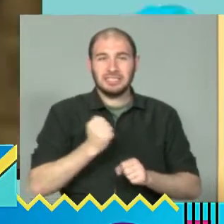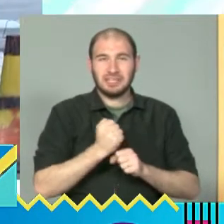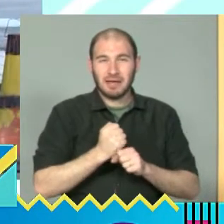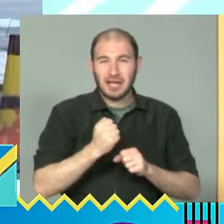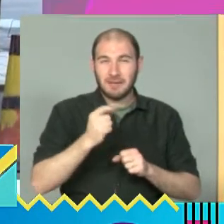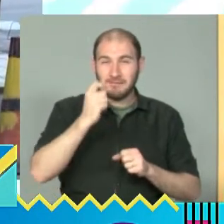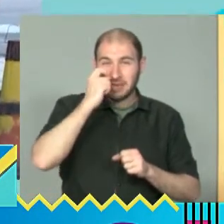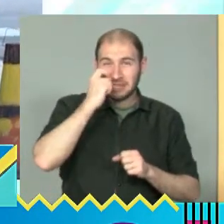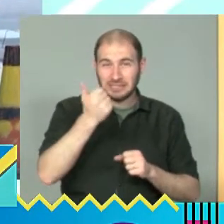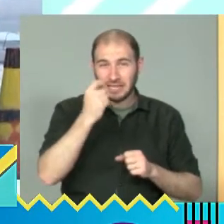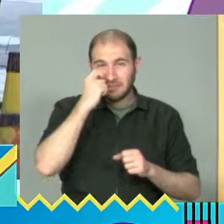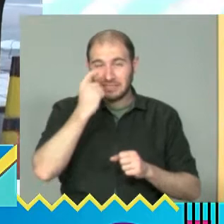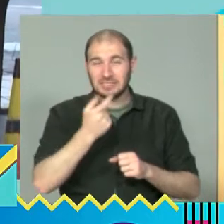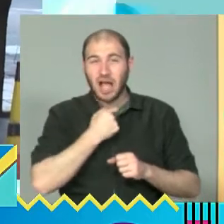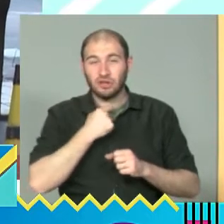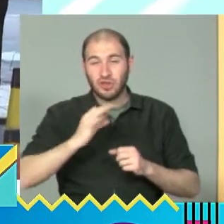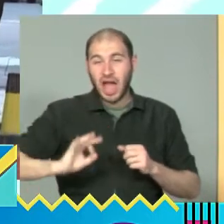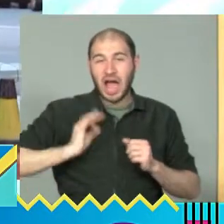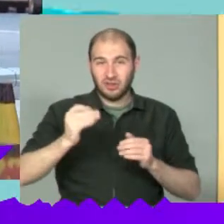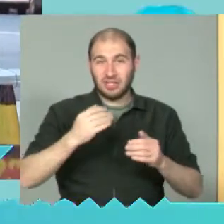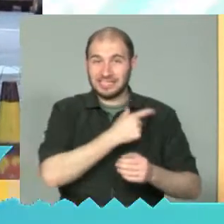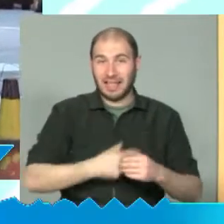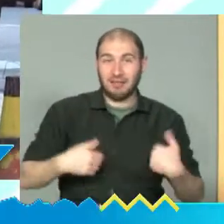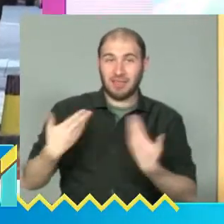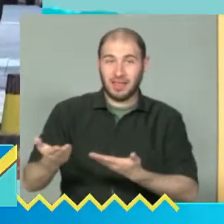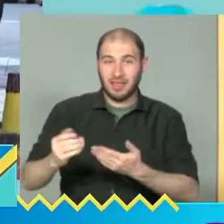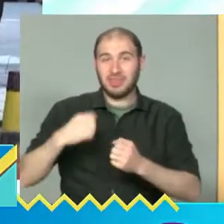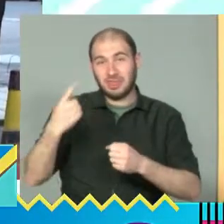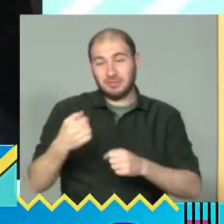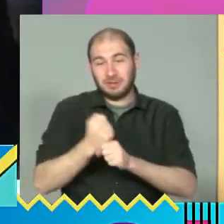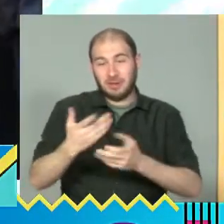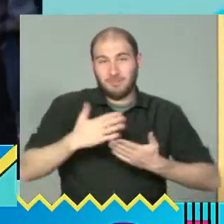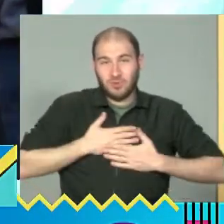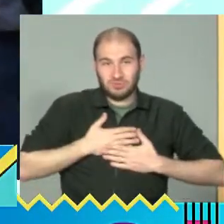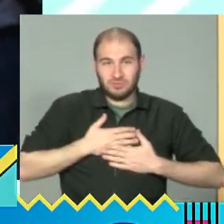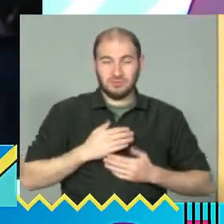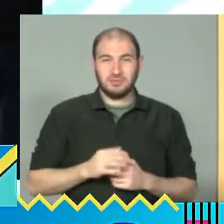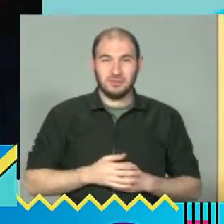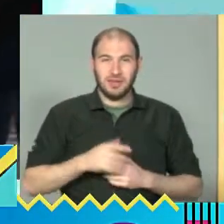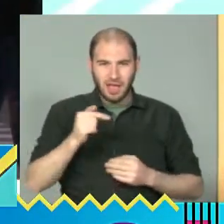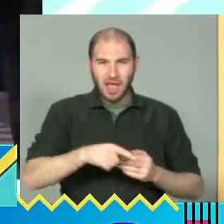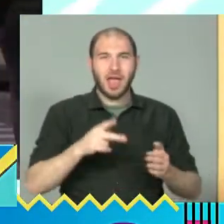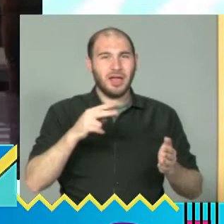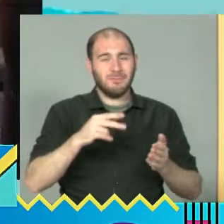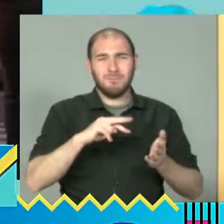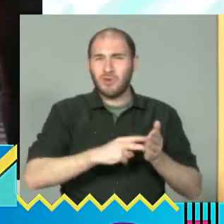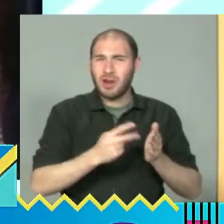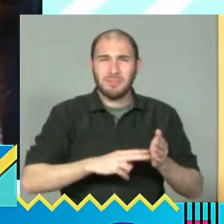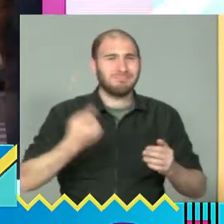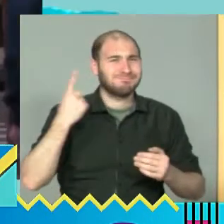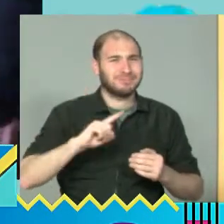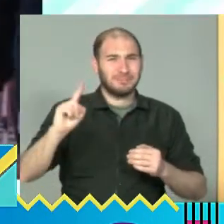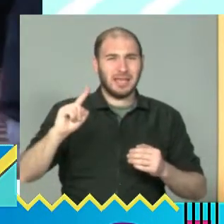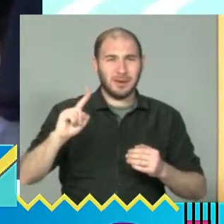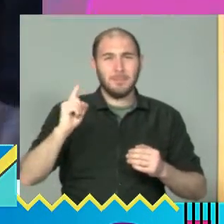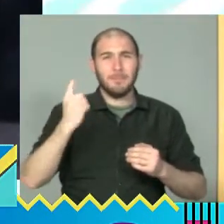26-27 de agosto de cada año para el Estado y después trabajás para vos. Entonces, ahí está la principal causa del problema,